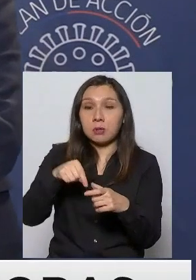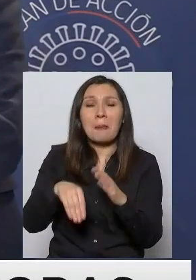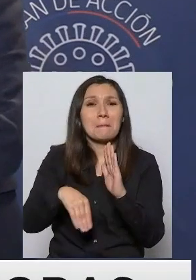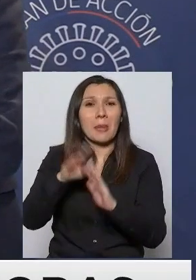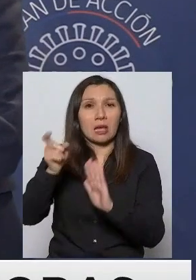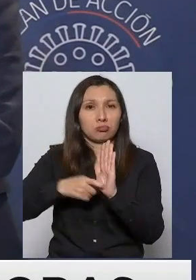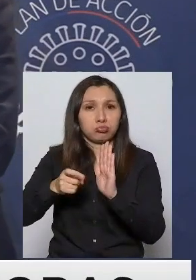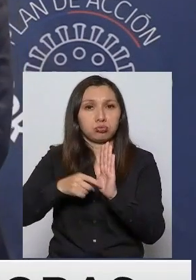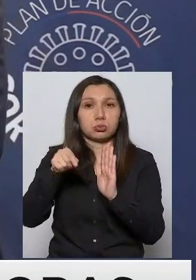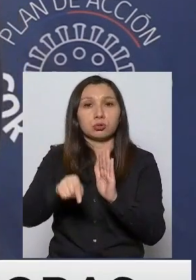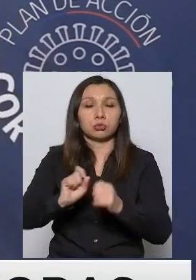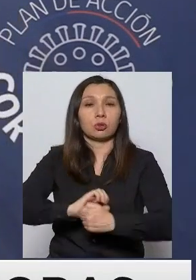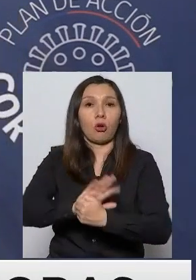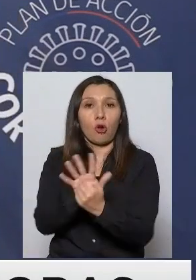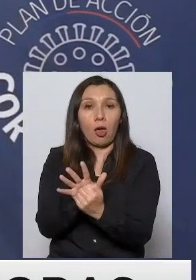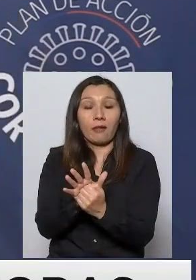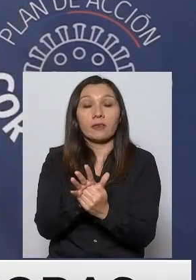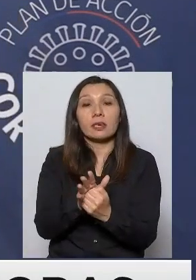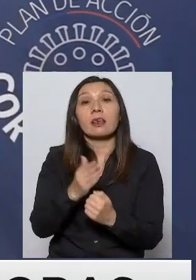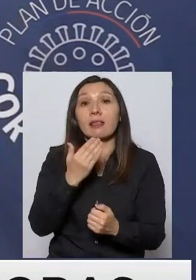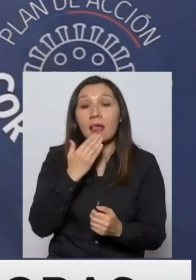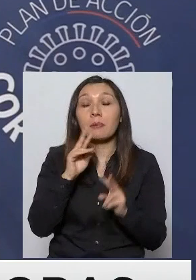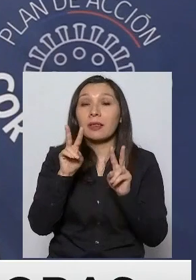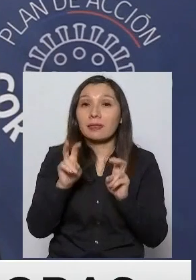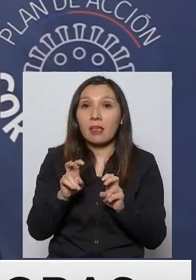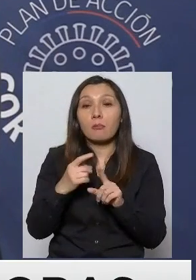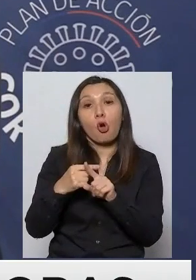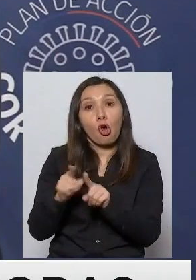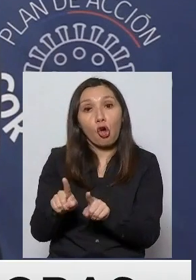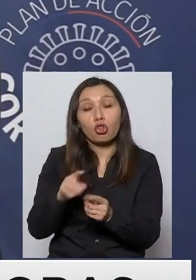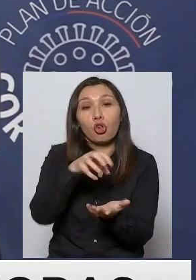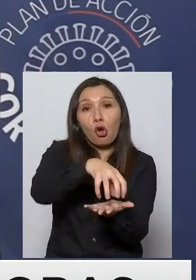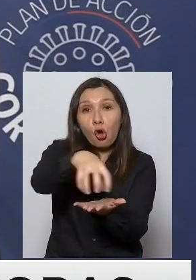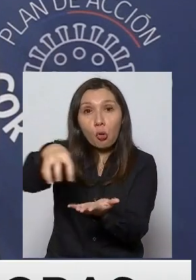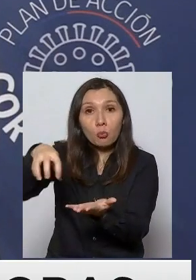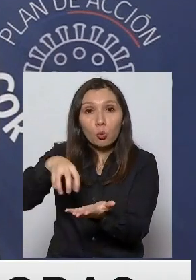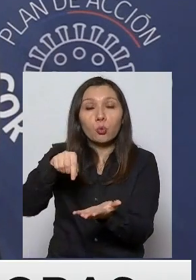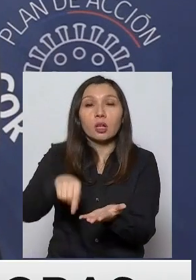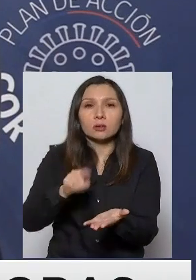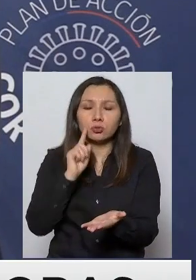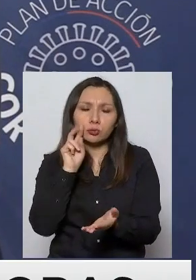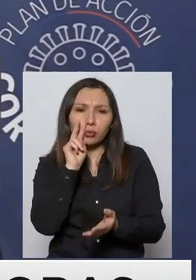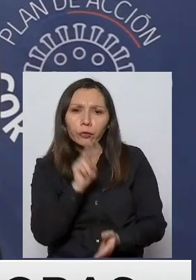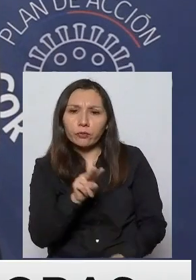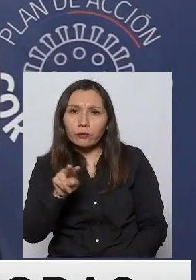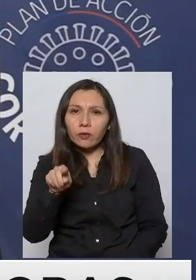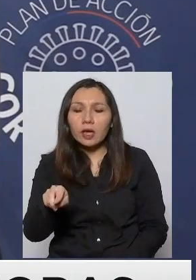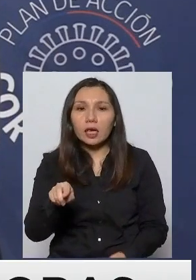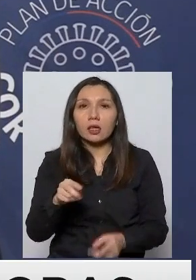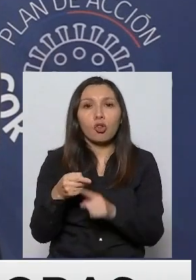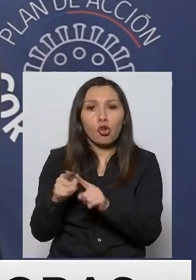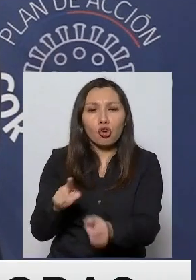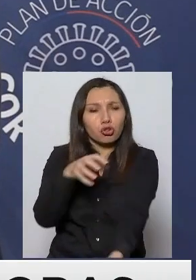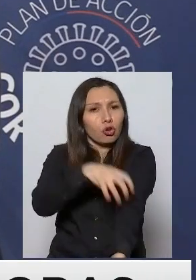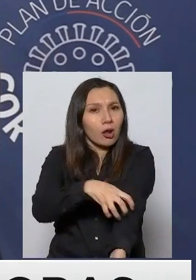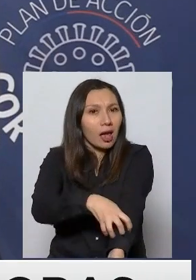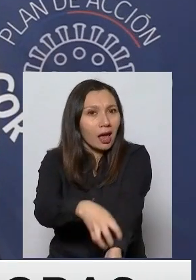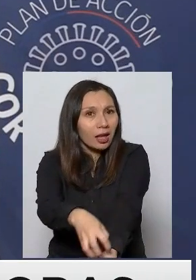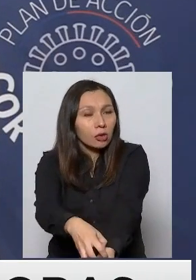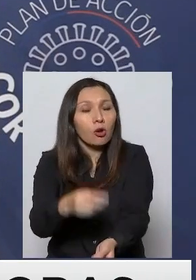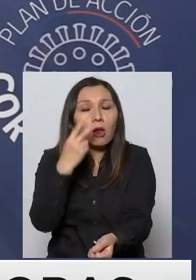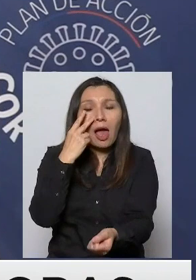número de casos y en relación a las otras comunas que hoy día vemos en las otras regiones